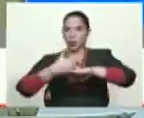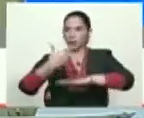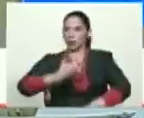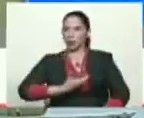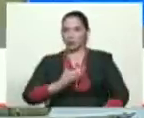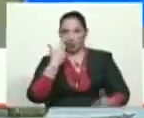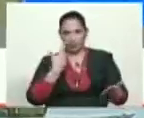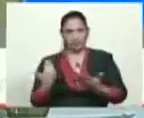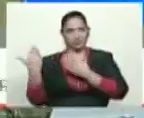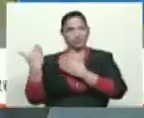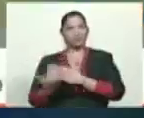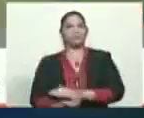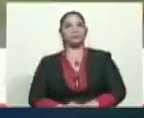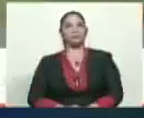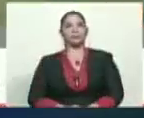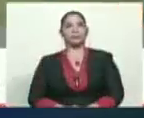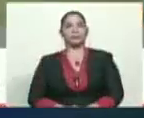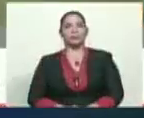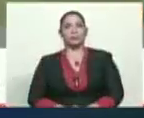adelante